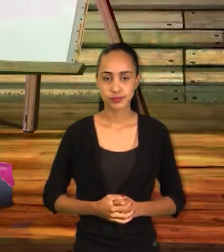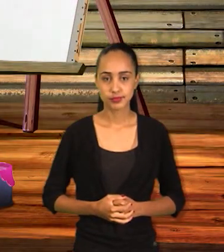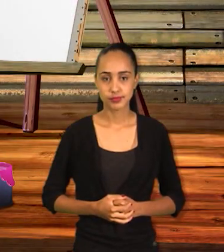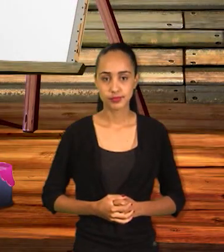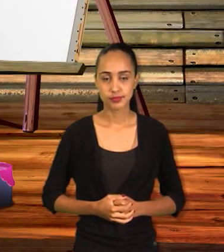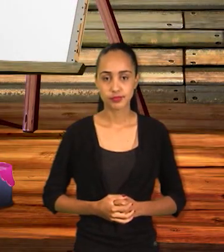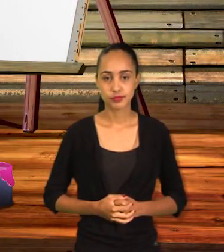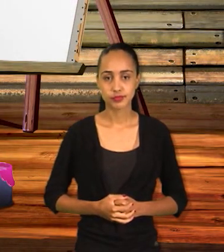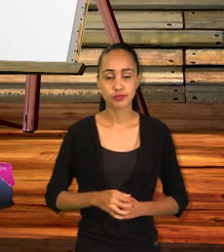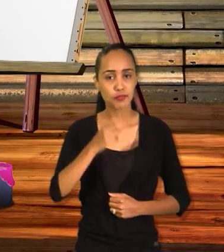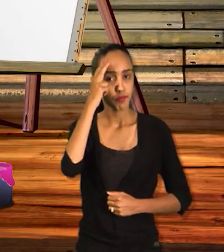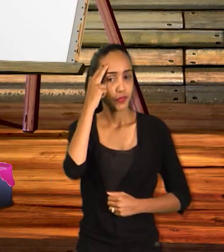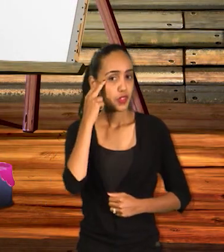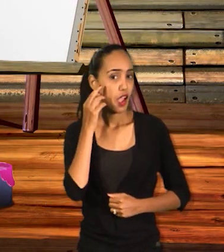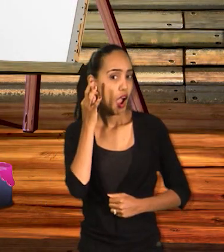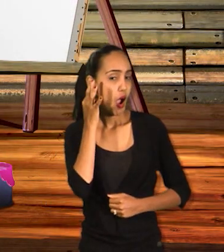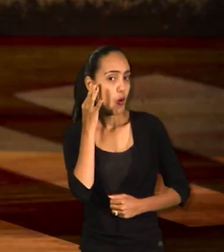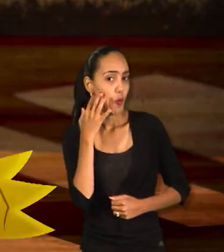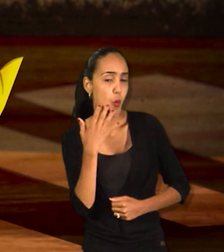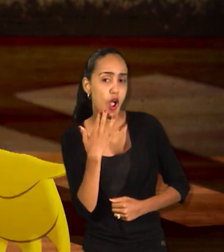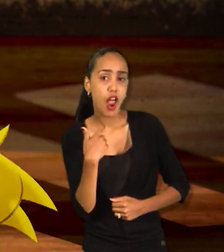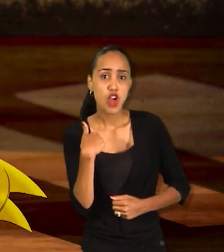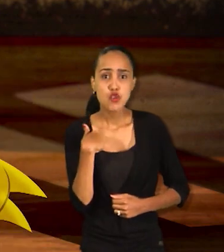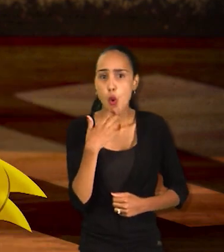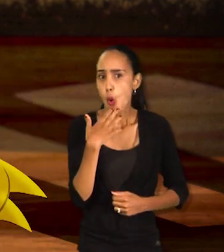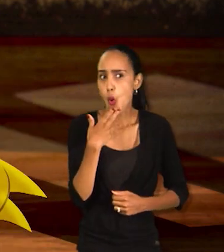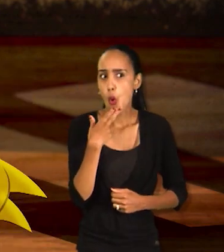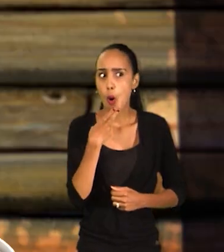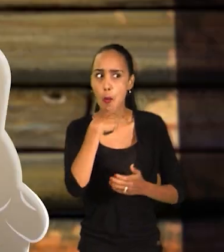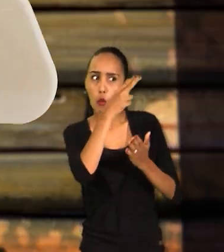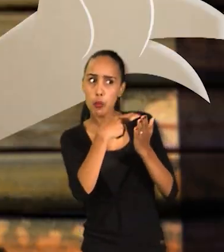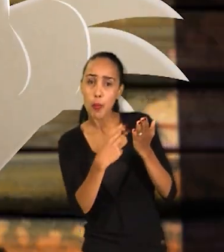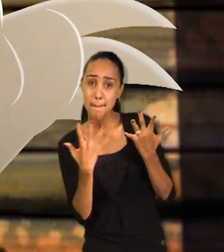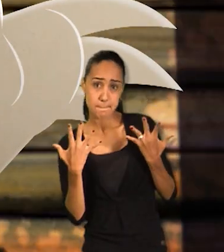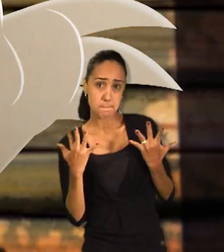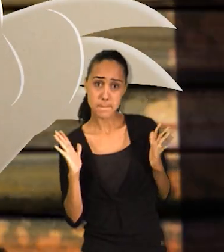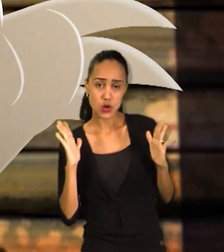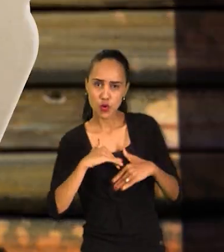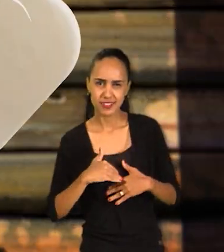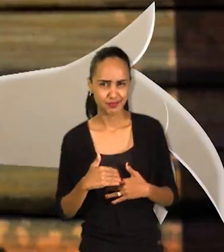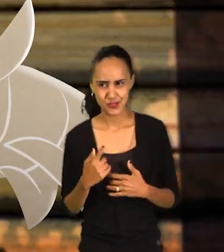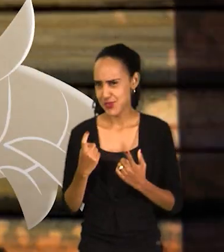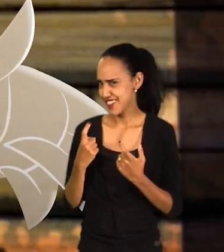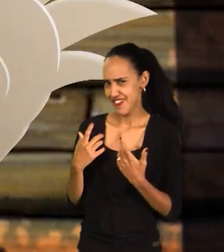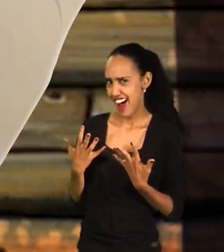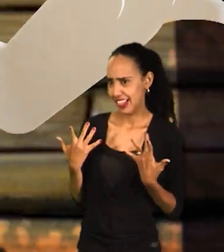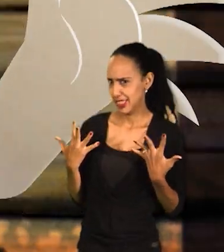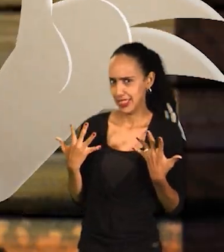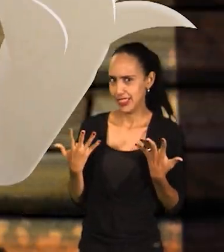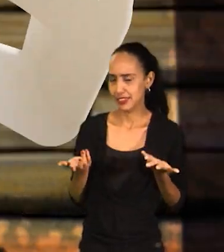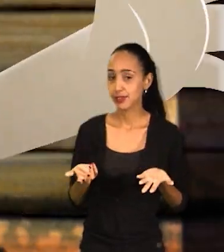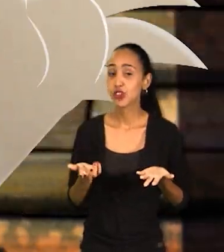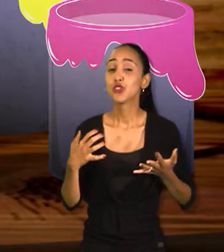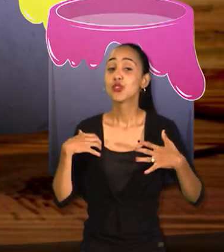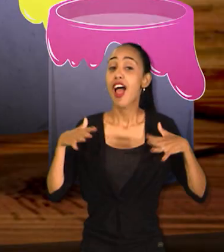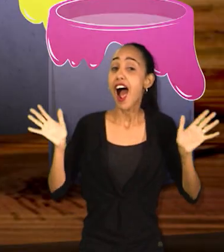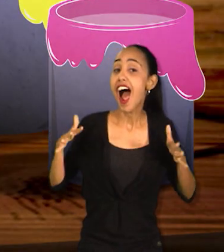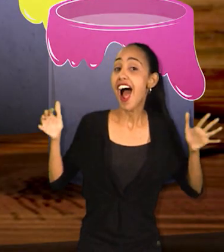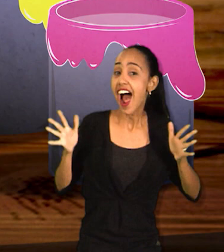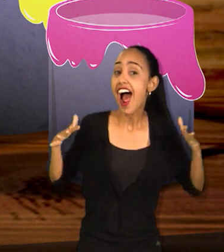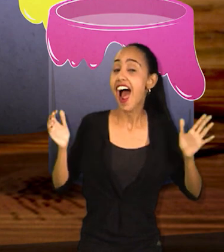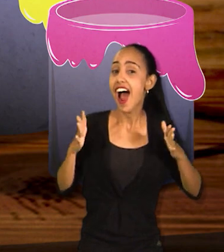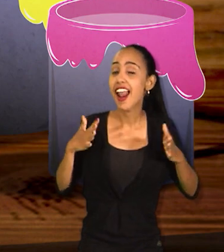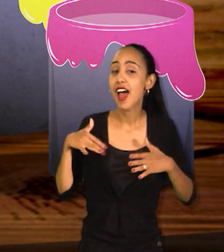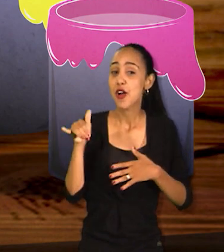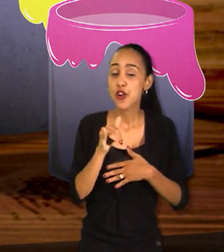Abuela, ¿cómo voy a sostener el pincel si no tengo manos? ¡Ni las necesitas! ¡Tienes alas!